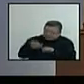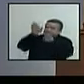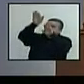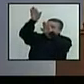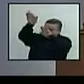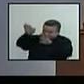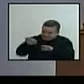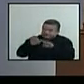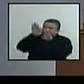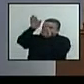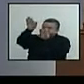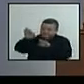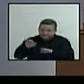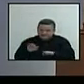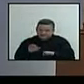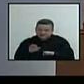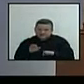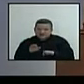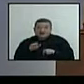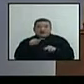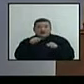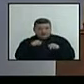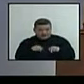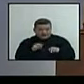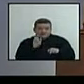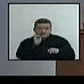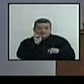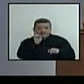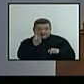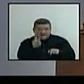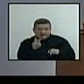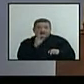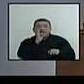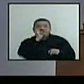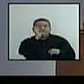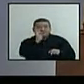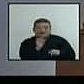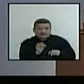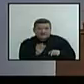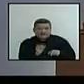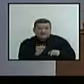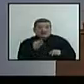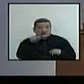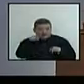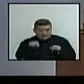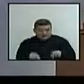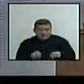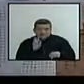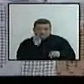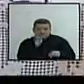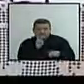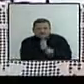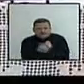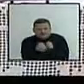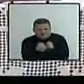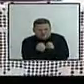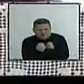Allí sí se va a ver la verdad. Allí se va a ver todo el amor de